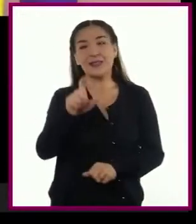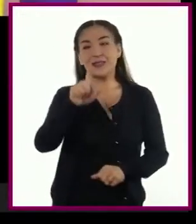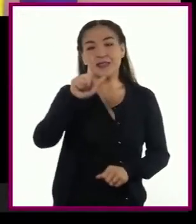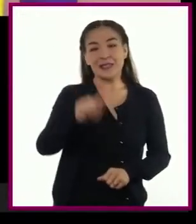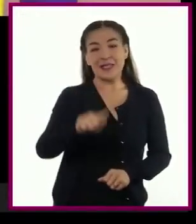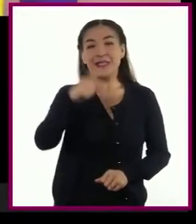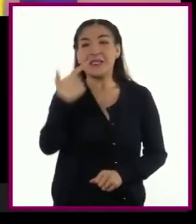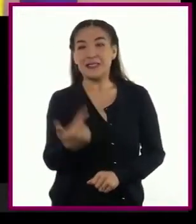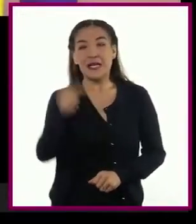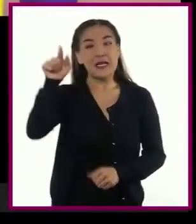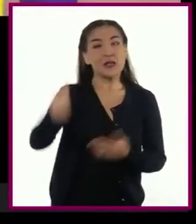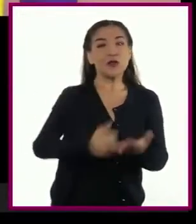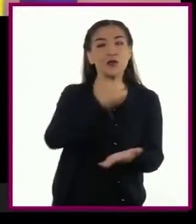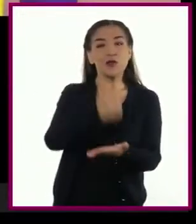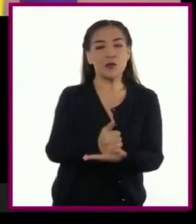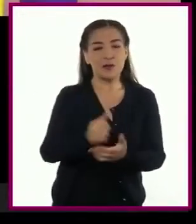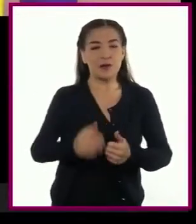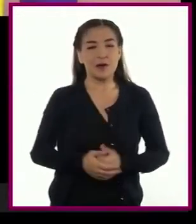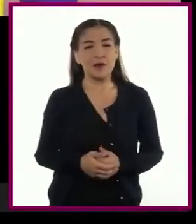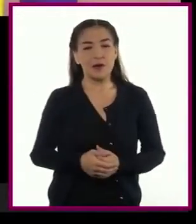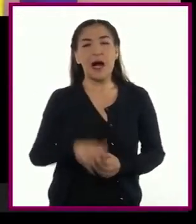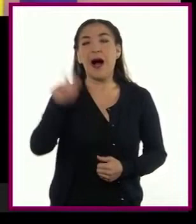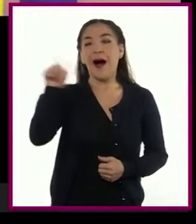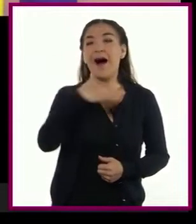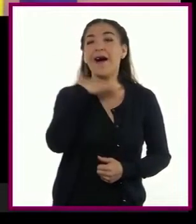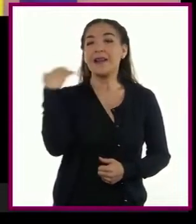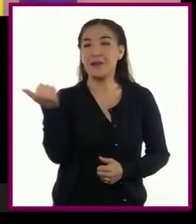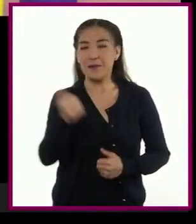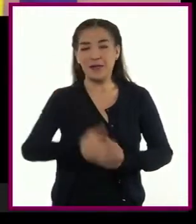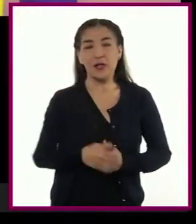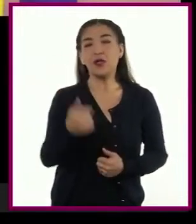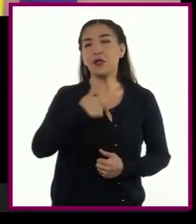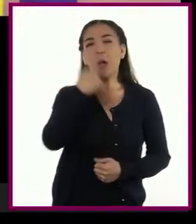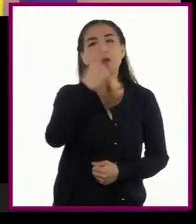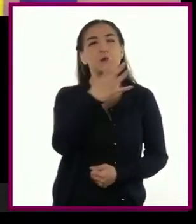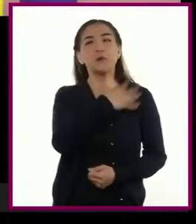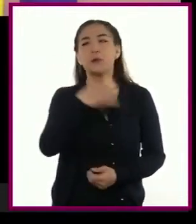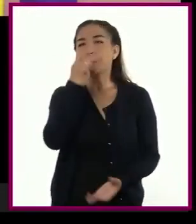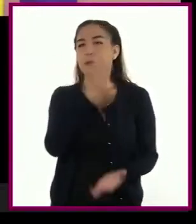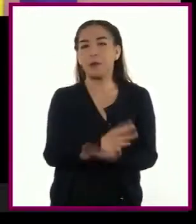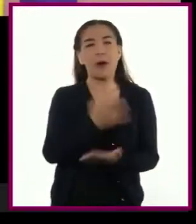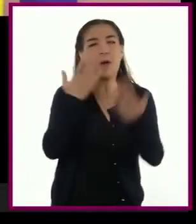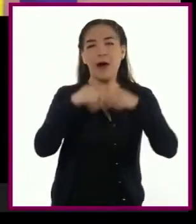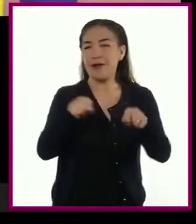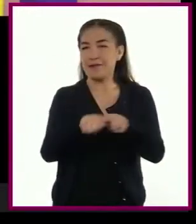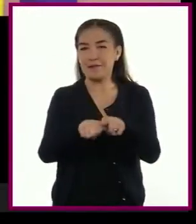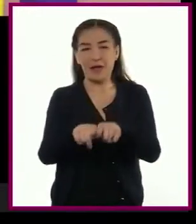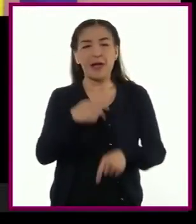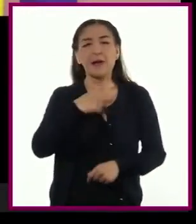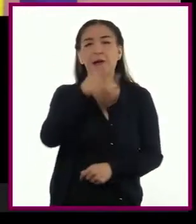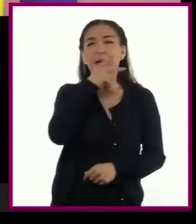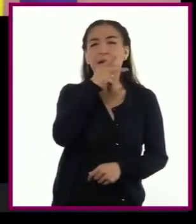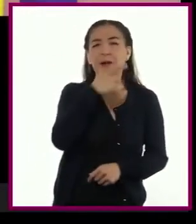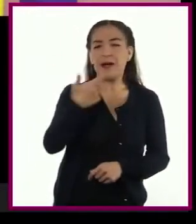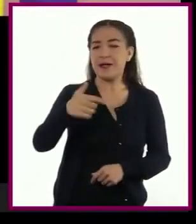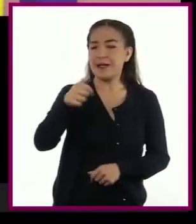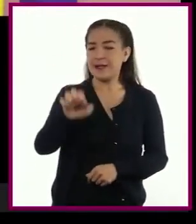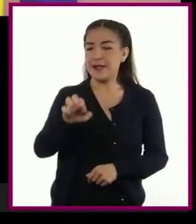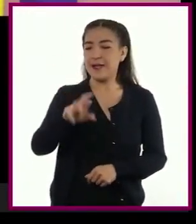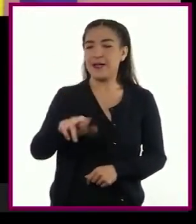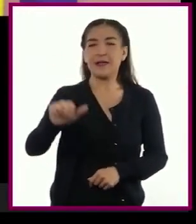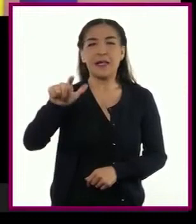1777 en la ciudad de Brunswick, Alemania. Fui hijo único. Mi padre fue Gerald Gauss y mi